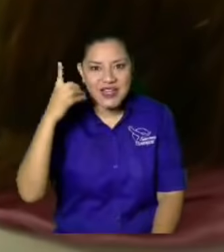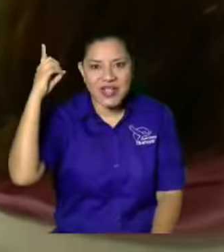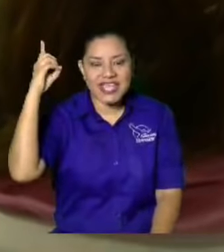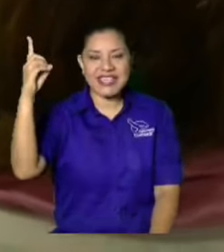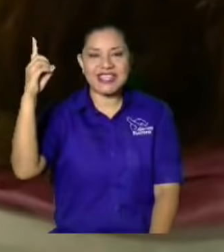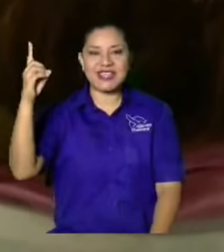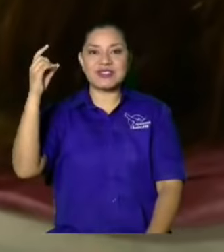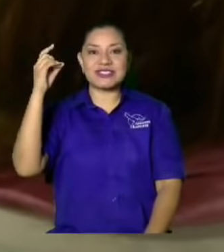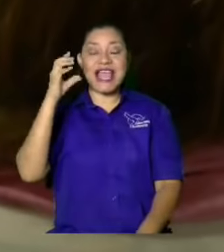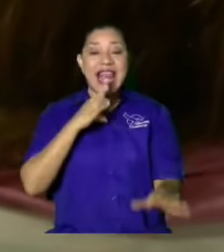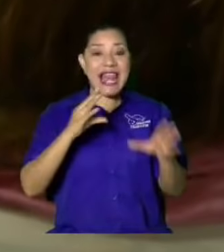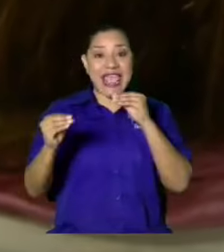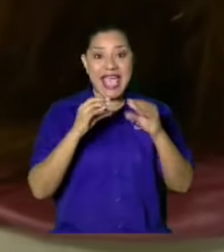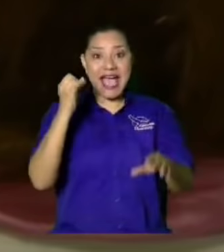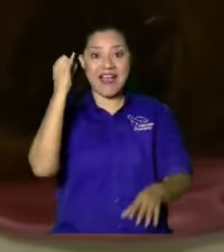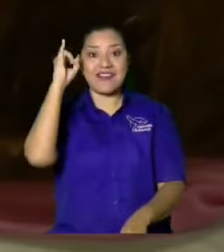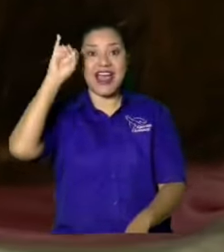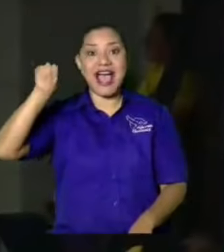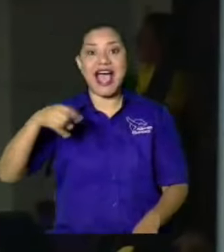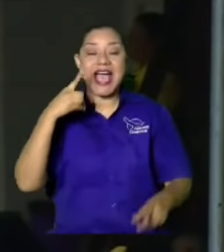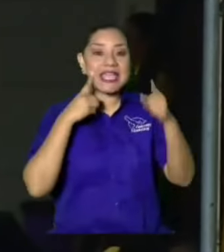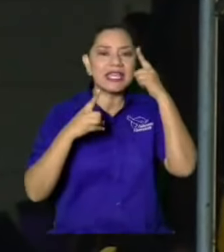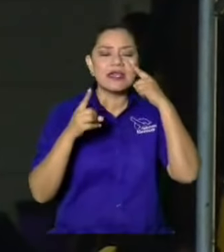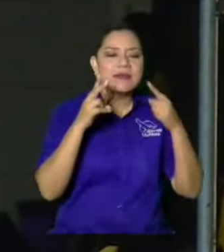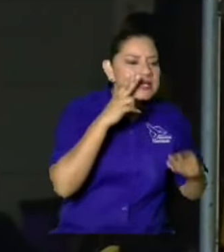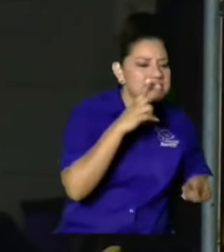dice a Jeremías, que Jeremías vio esa vara,